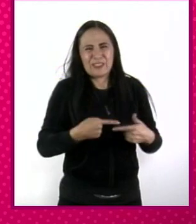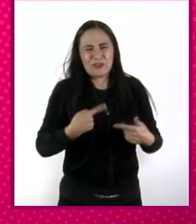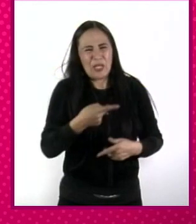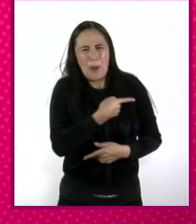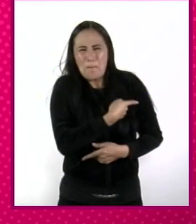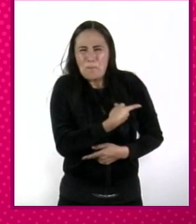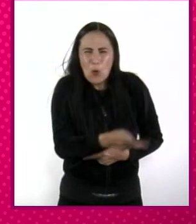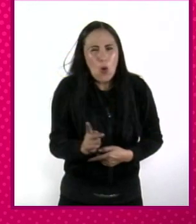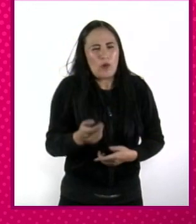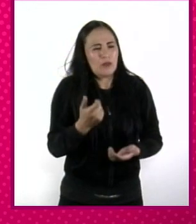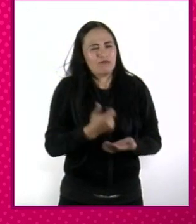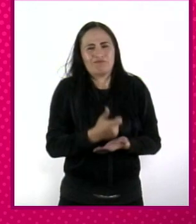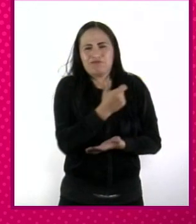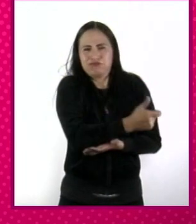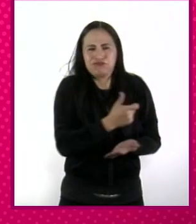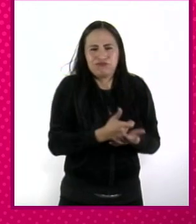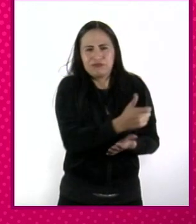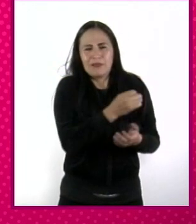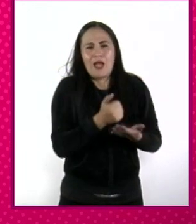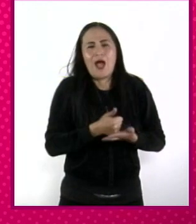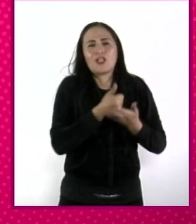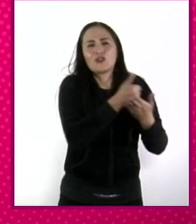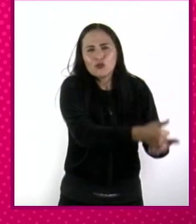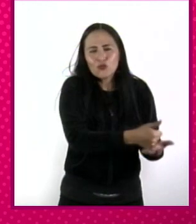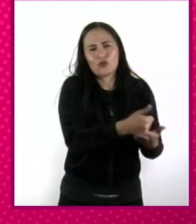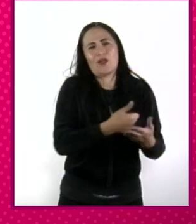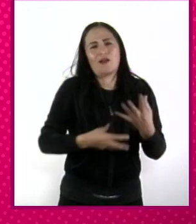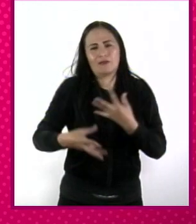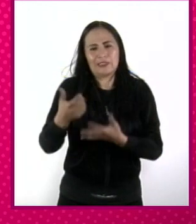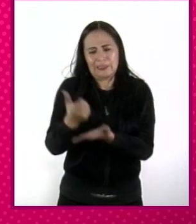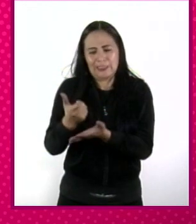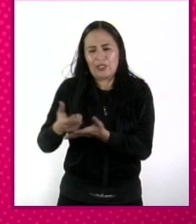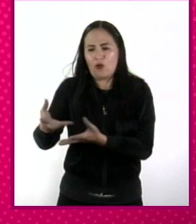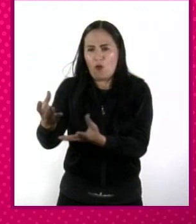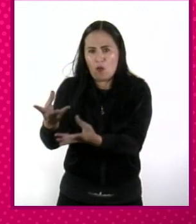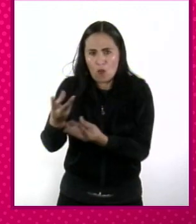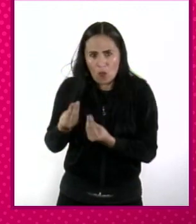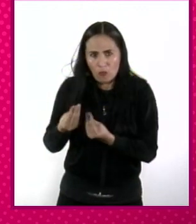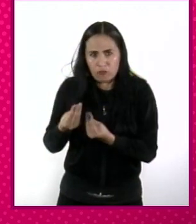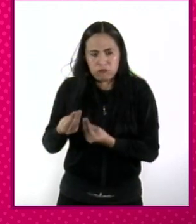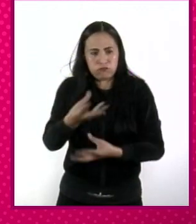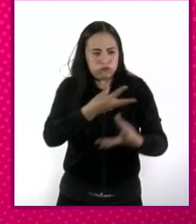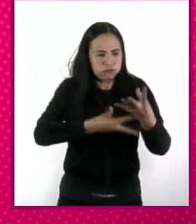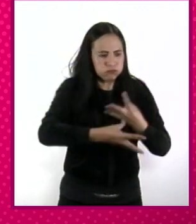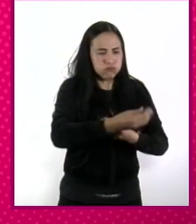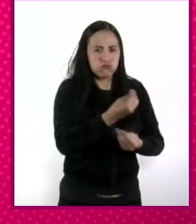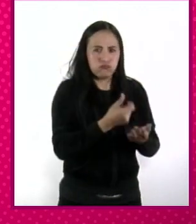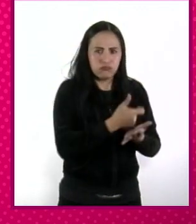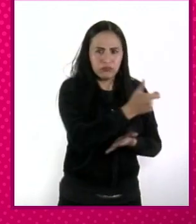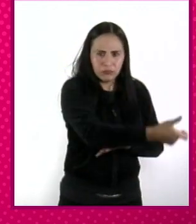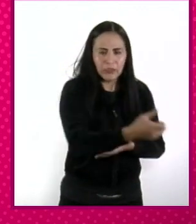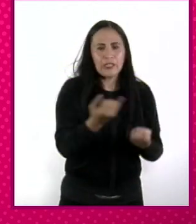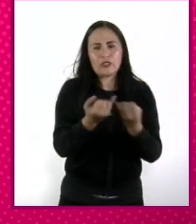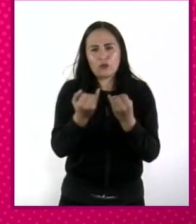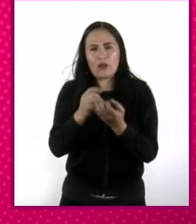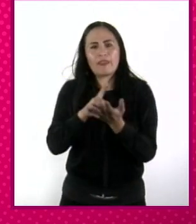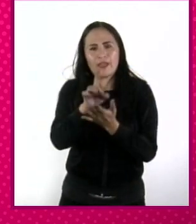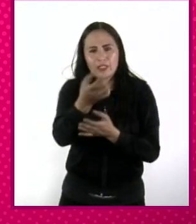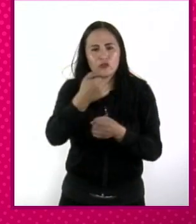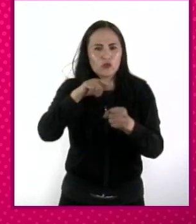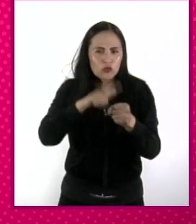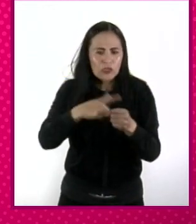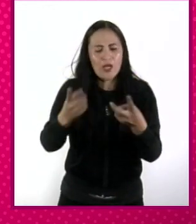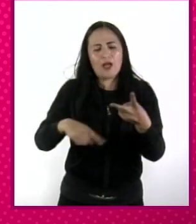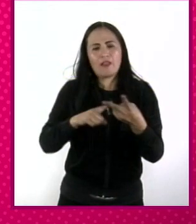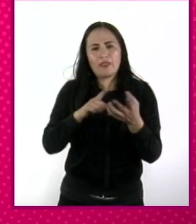hemos hablado, que es el principio de redistribución, de universalidad, de derechos sociales, de derechos